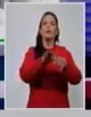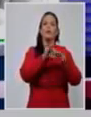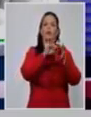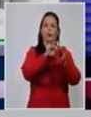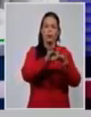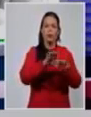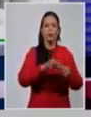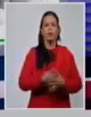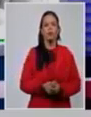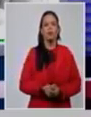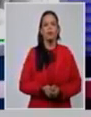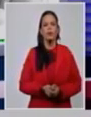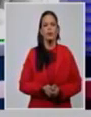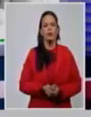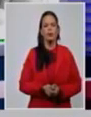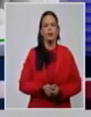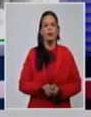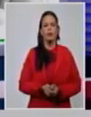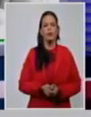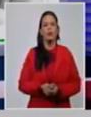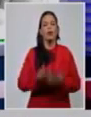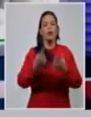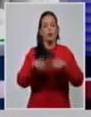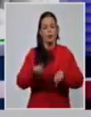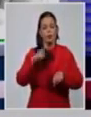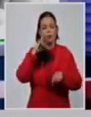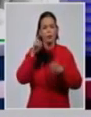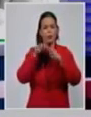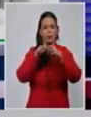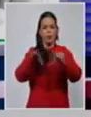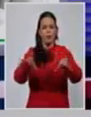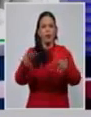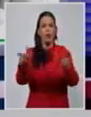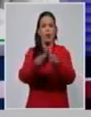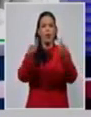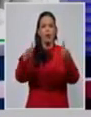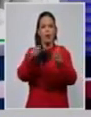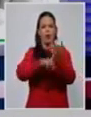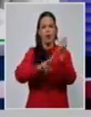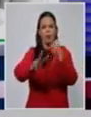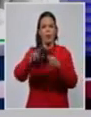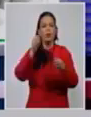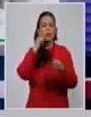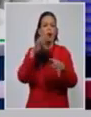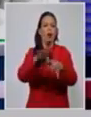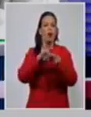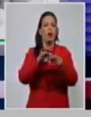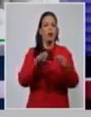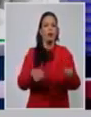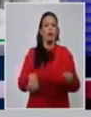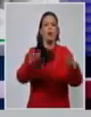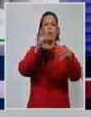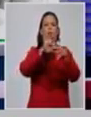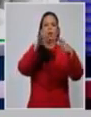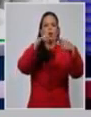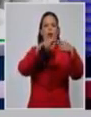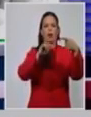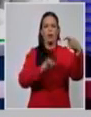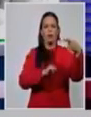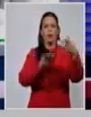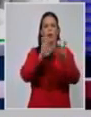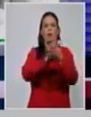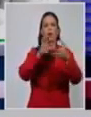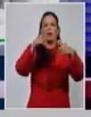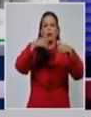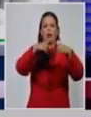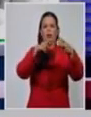momentos se habla de una alta dispersión y las provincias con mayores tasas de incidencia son Guantánamo, Matanzas y La Habana. Han